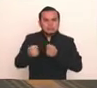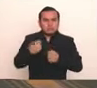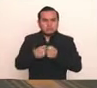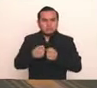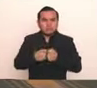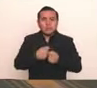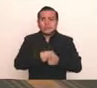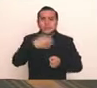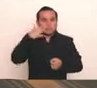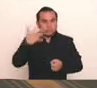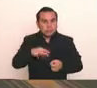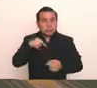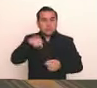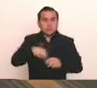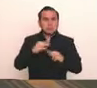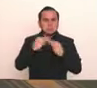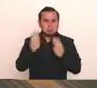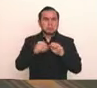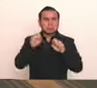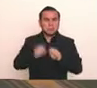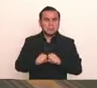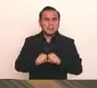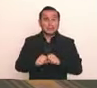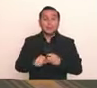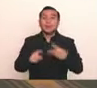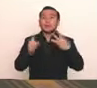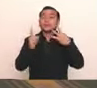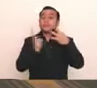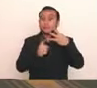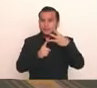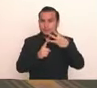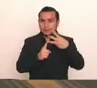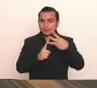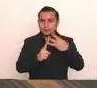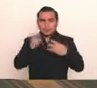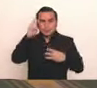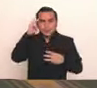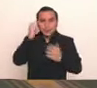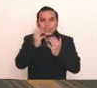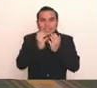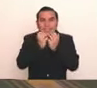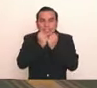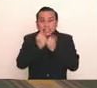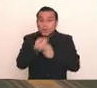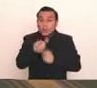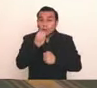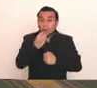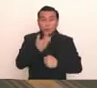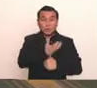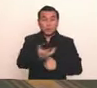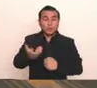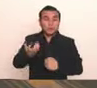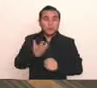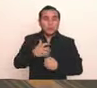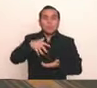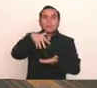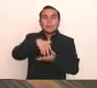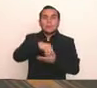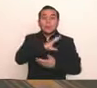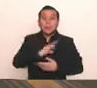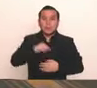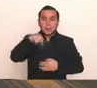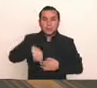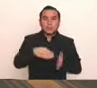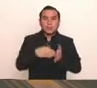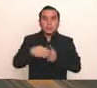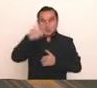como lo hemos venido haciendo hasta hoy este es el frente de batalla es el de garantizar la alimentación de nuestro pueblo empezamos hoy